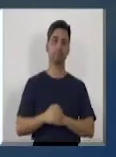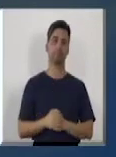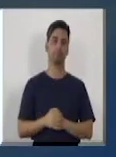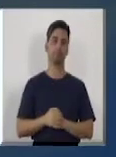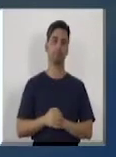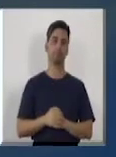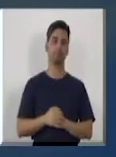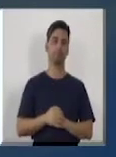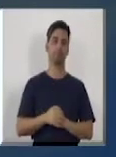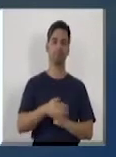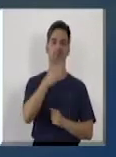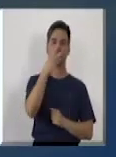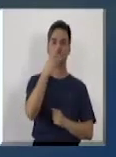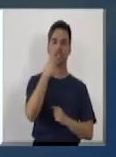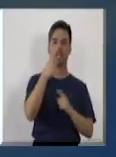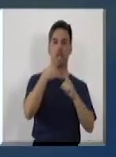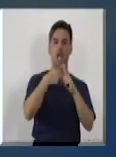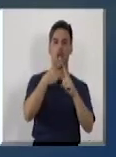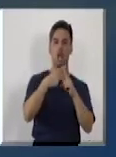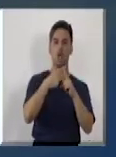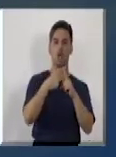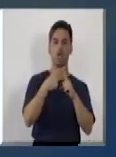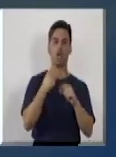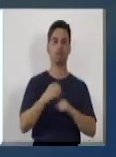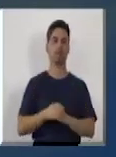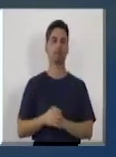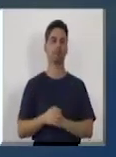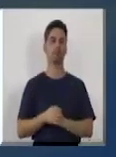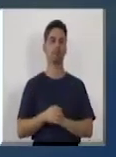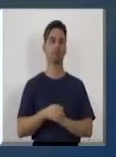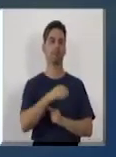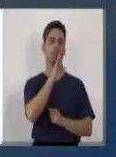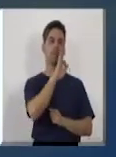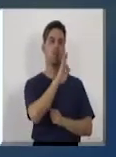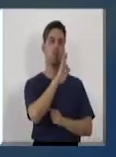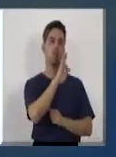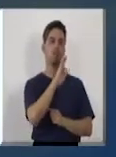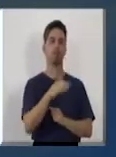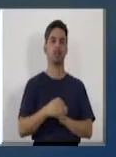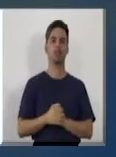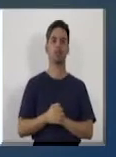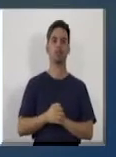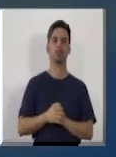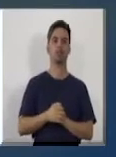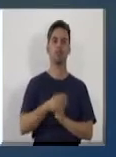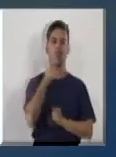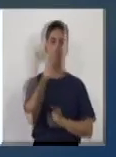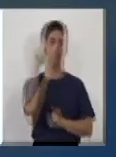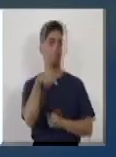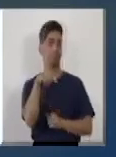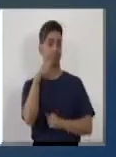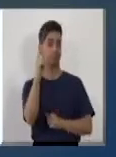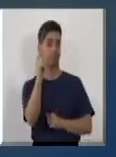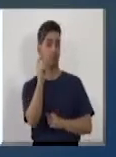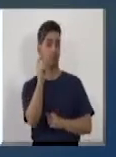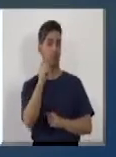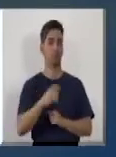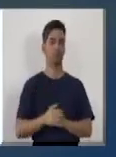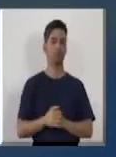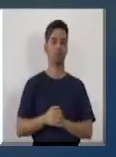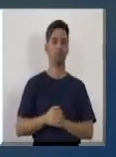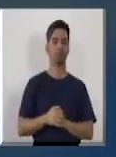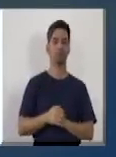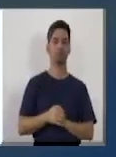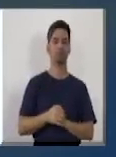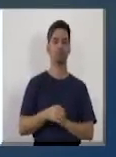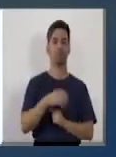Para calcular la frecuencia, se divide el número de oscilaciones completas en determinado intervalo de tiempo. La unidad de